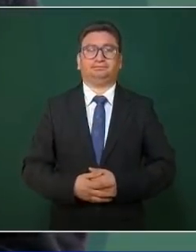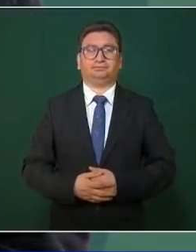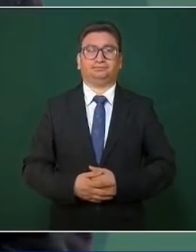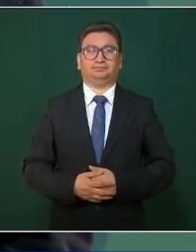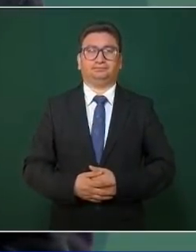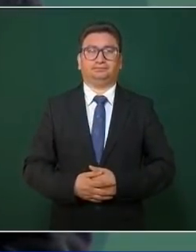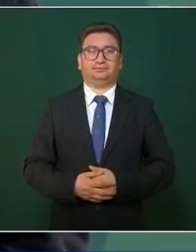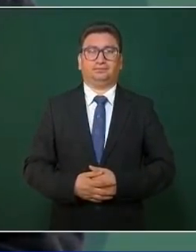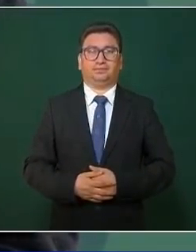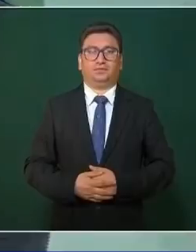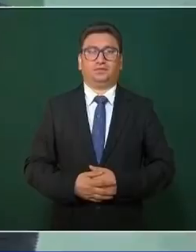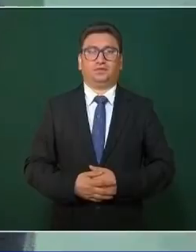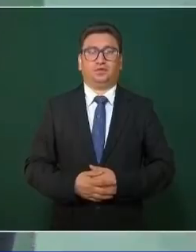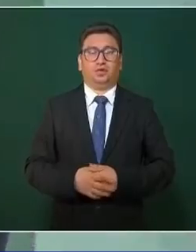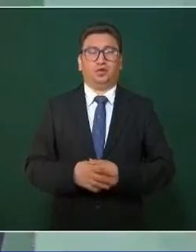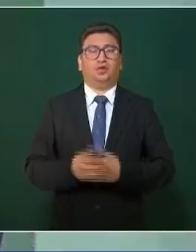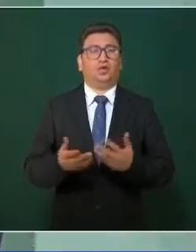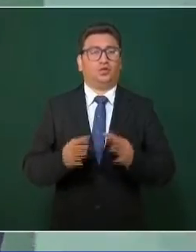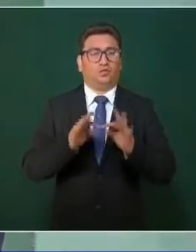son nuevas las realidades.